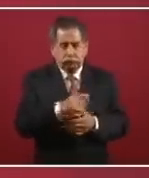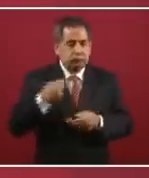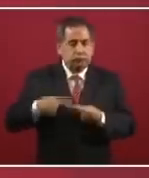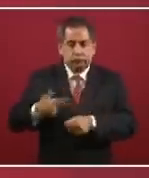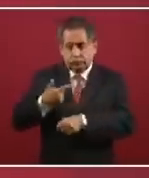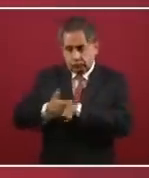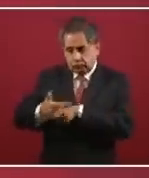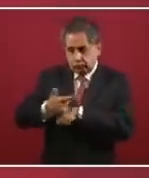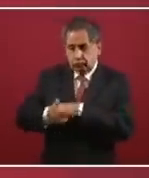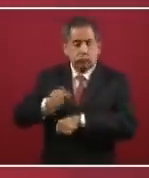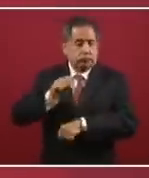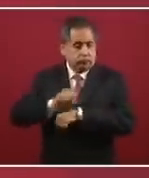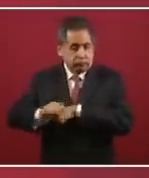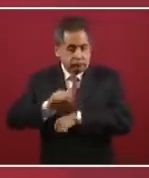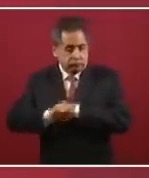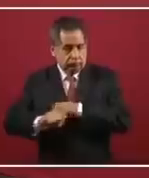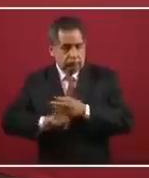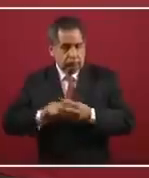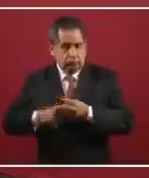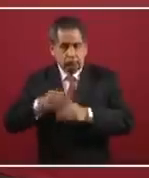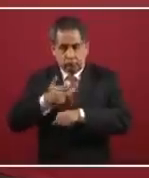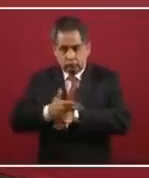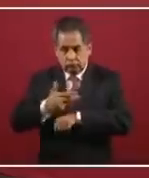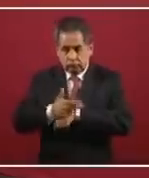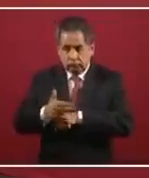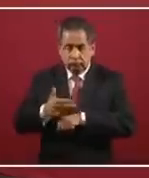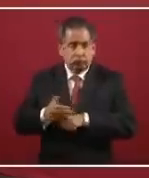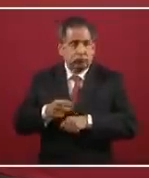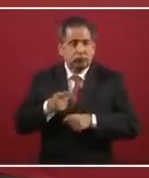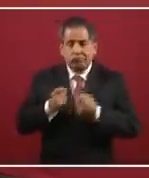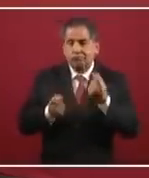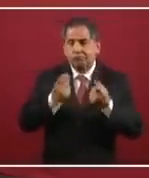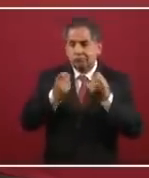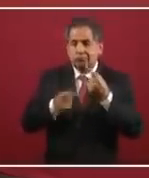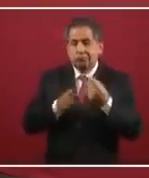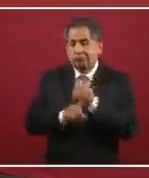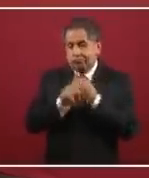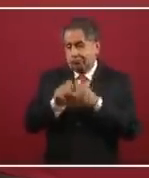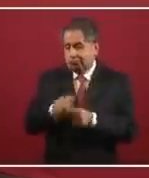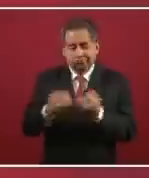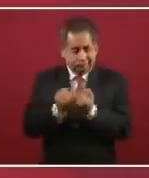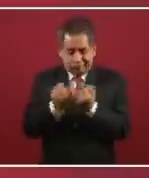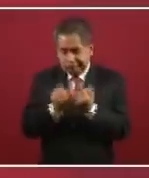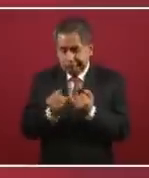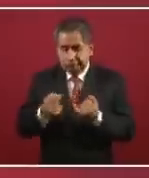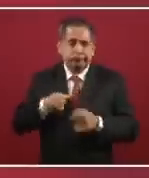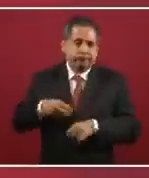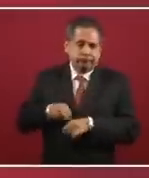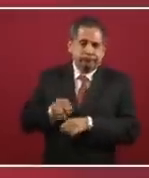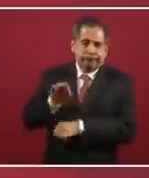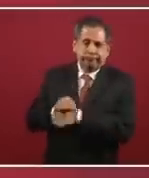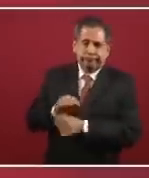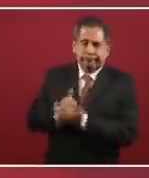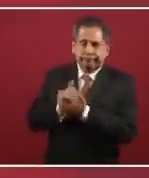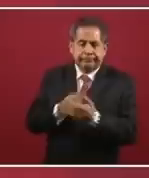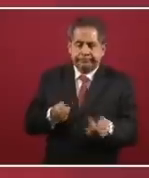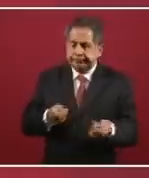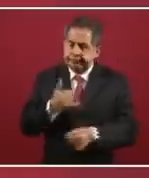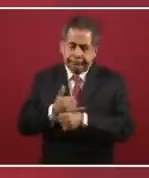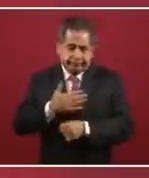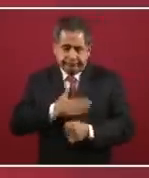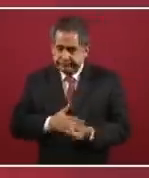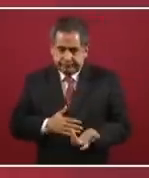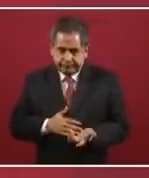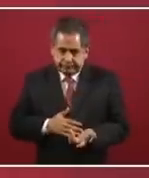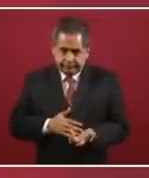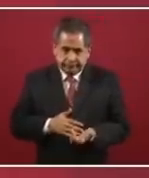Guatemala, de El Salvador, de Honduras, que han tenido que enfrentar esa circunstancia, que son condiciones inhumanas. Entonces,